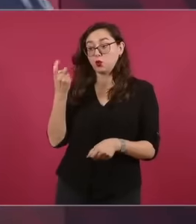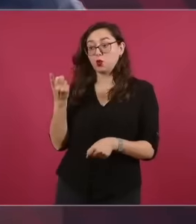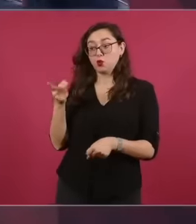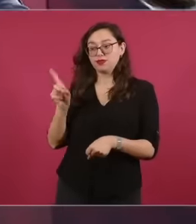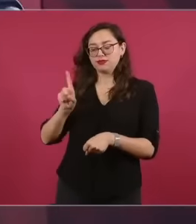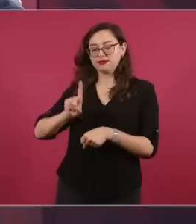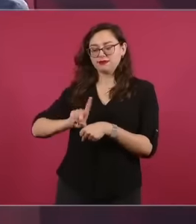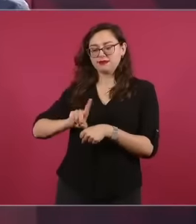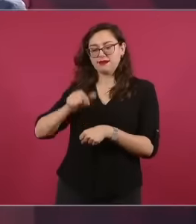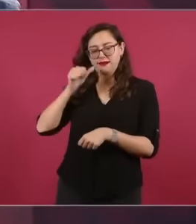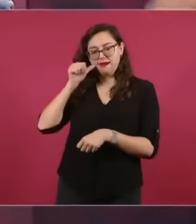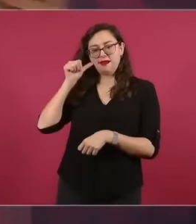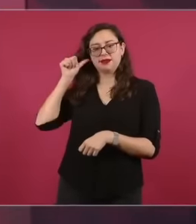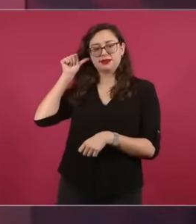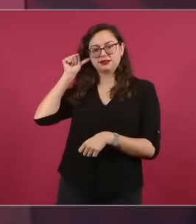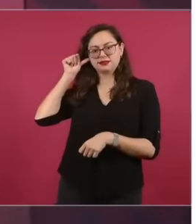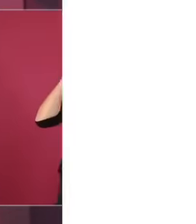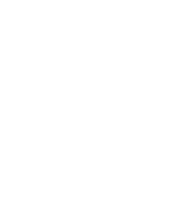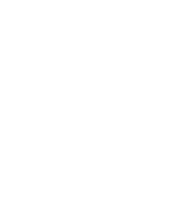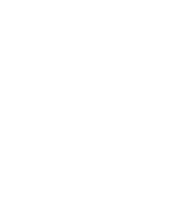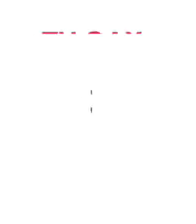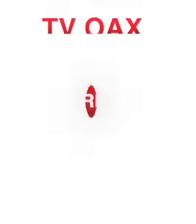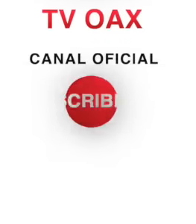que hubo escándalos.